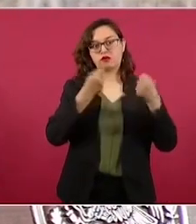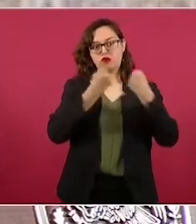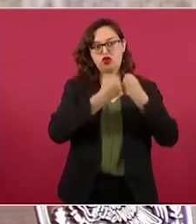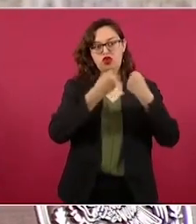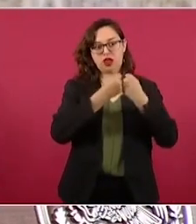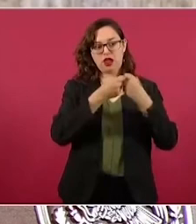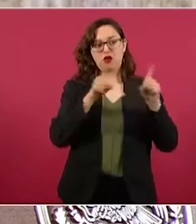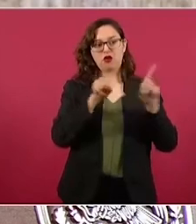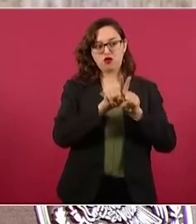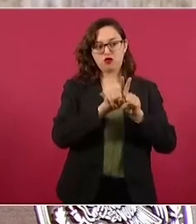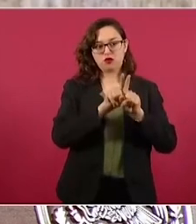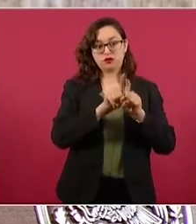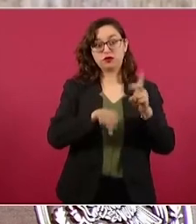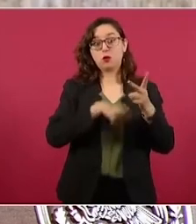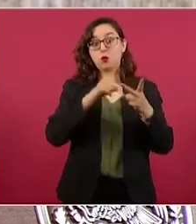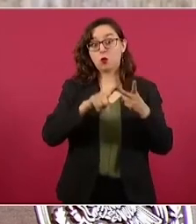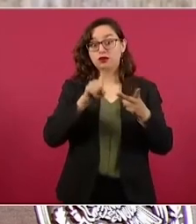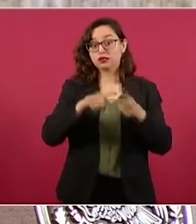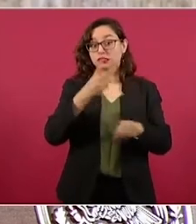El segundo encuentro fue ese,